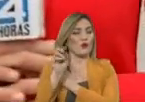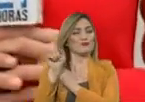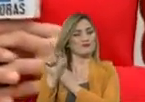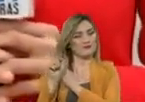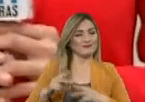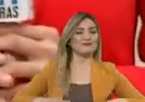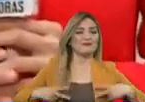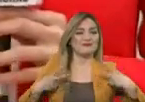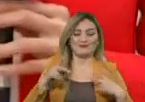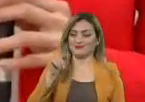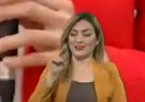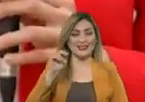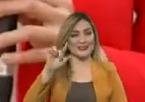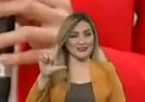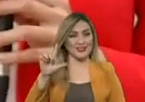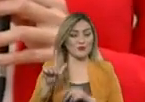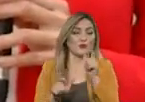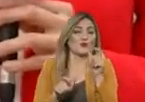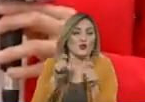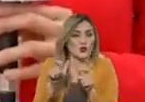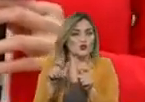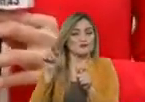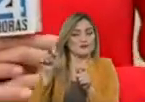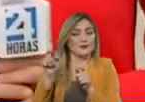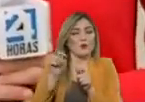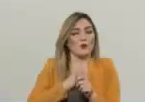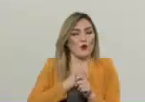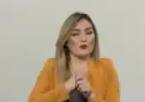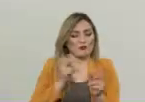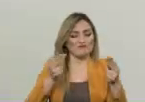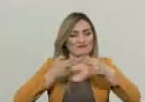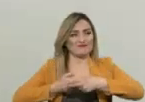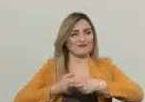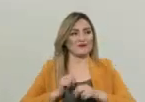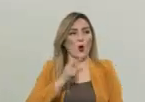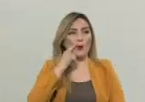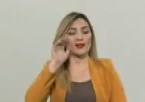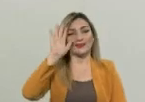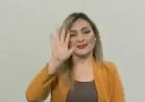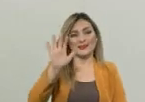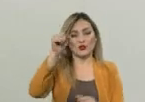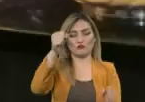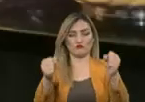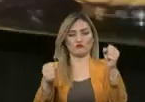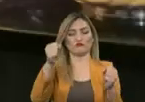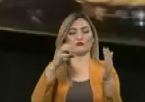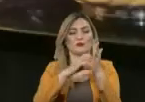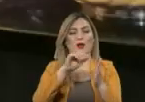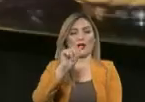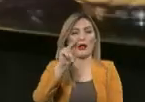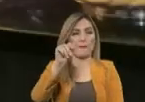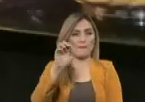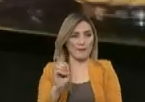precisamente vivía Daniel Salcedo y donde otros personajes también tienen sus bienes. Eran cinco hombres a bordo de un vehículo Aveo Family.